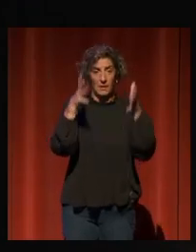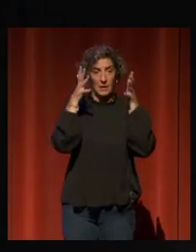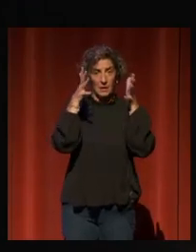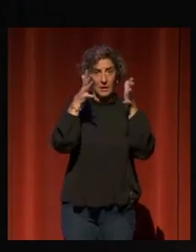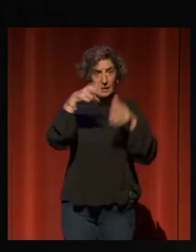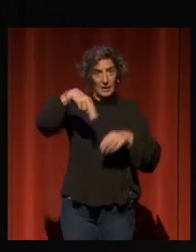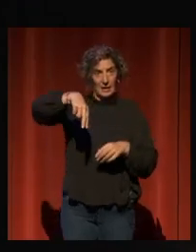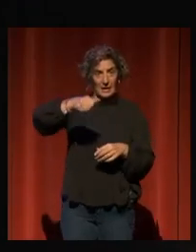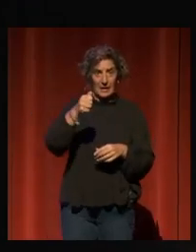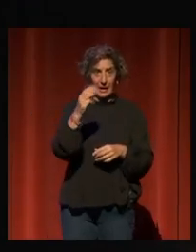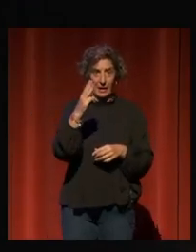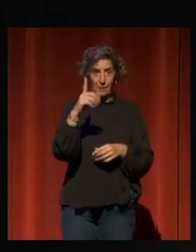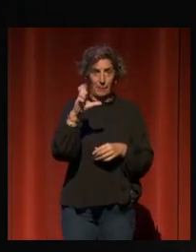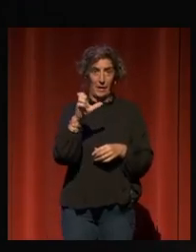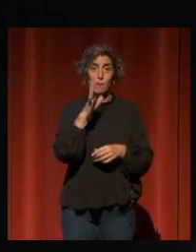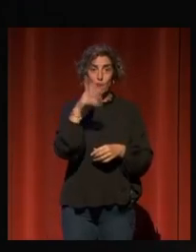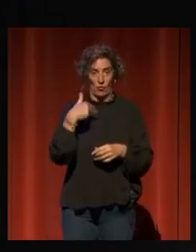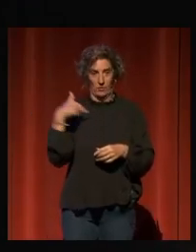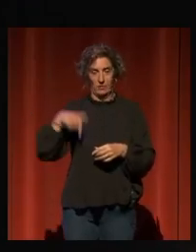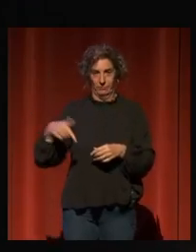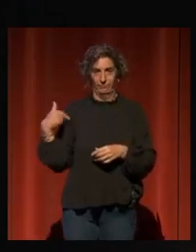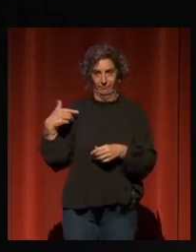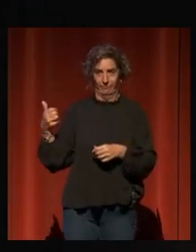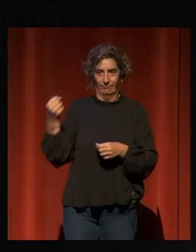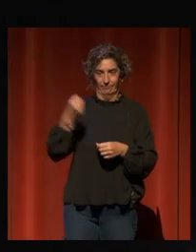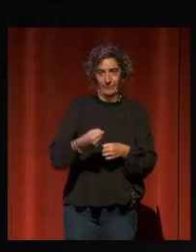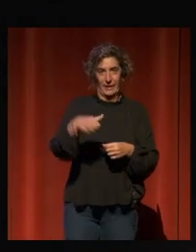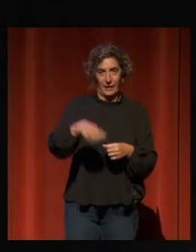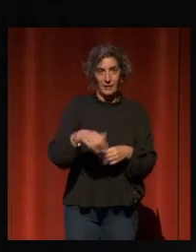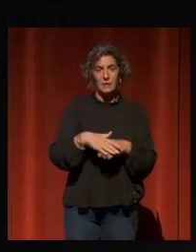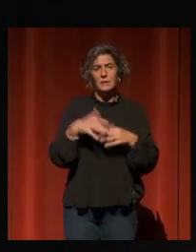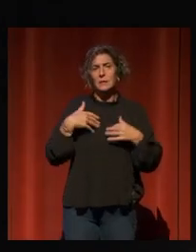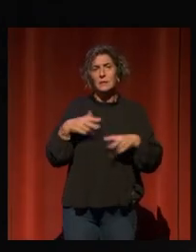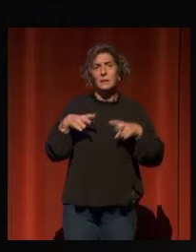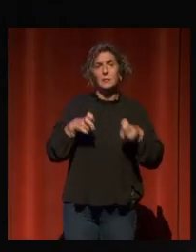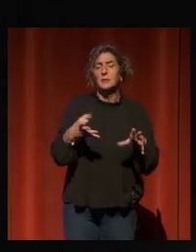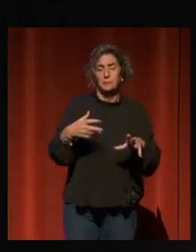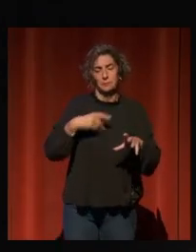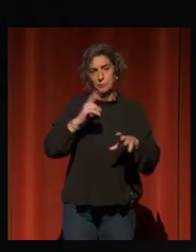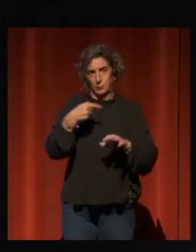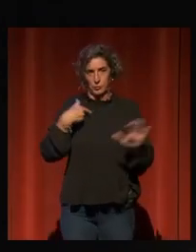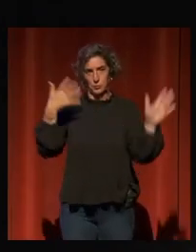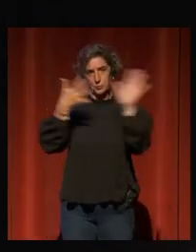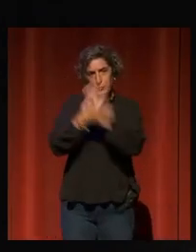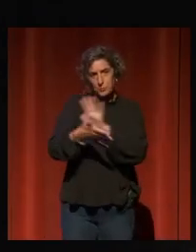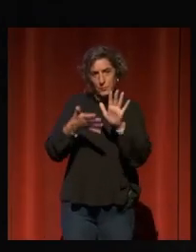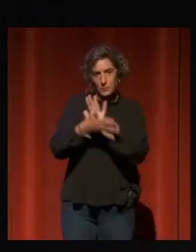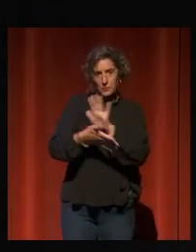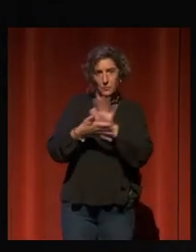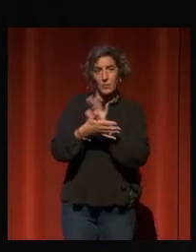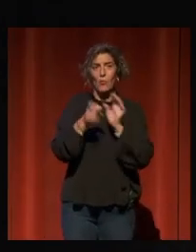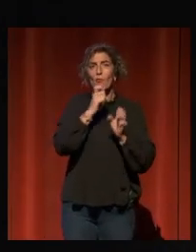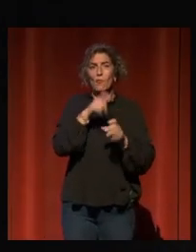naple por eso que estoy aquí y voy a empezar contando poco la